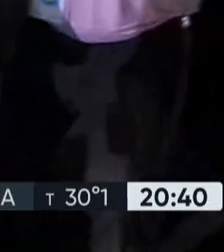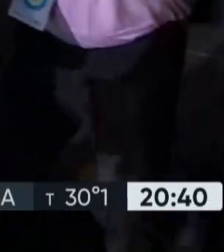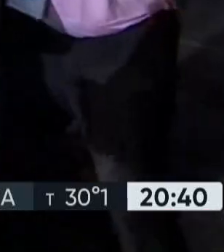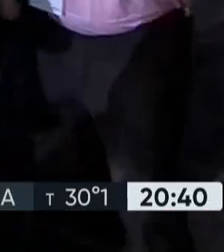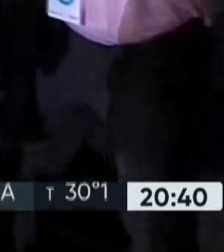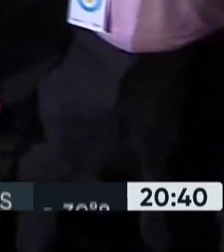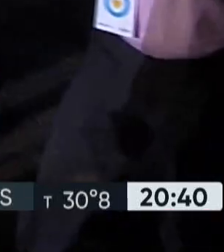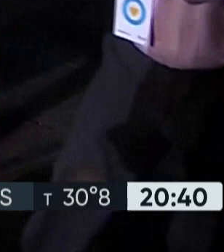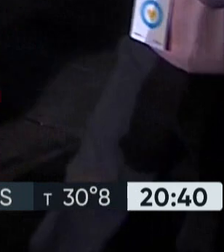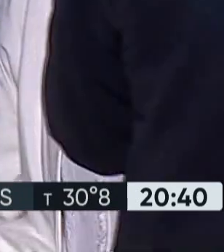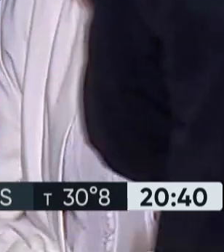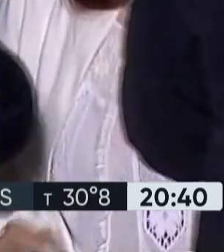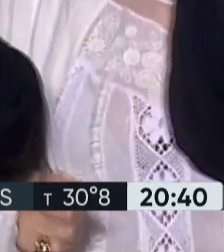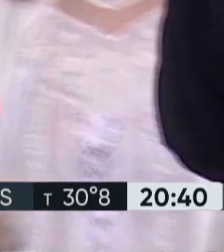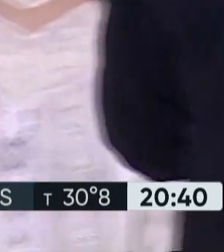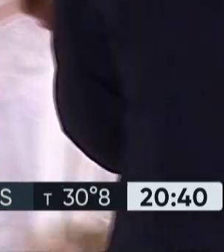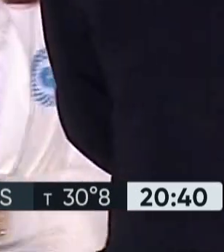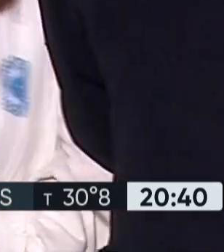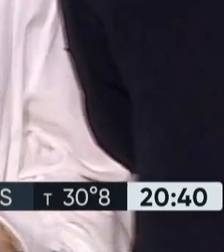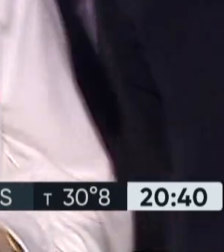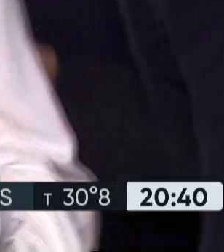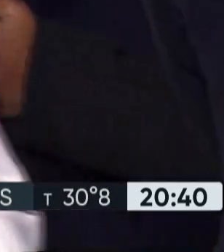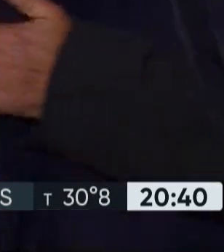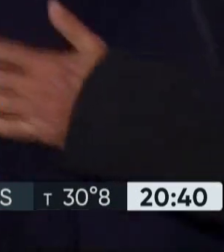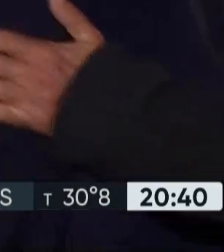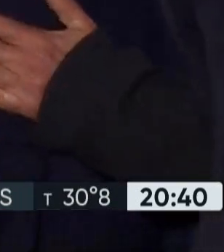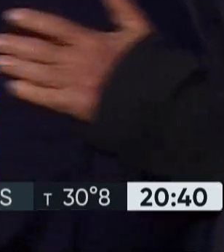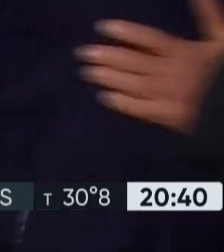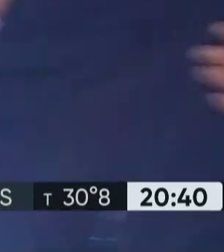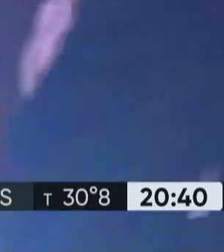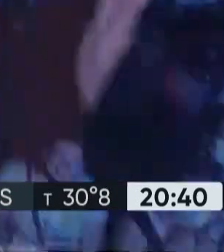enseguida Lula da Silva, el discurso de la vicepresidenta Cristina Fernández de Kirchner.